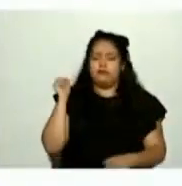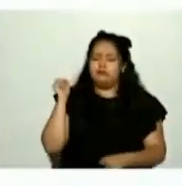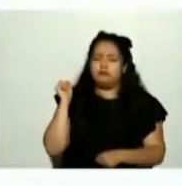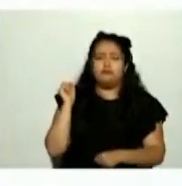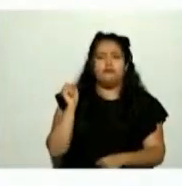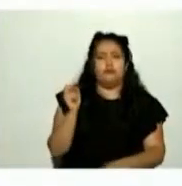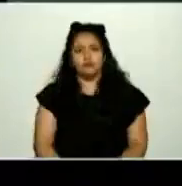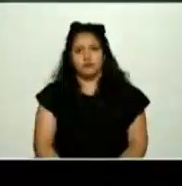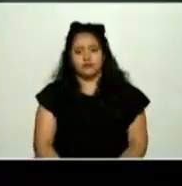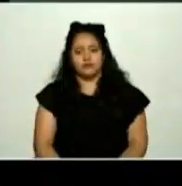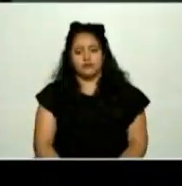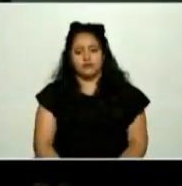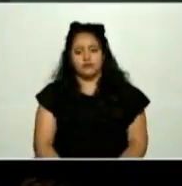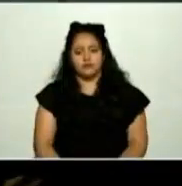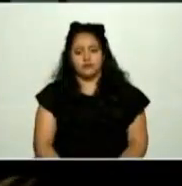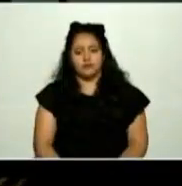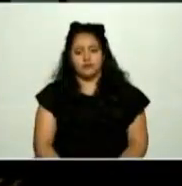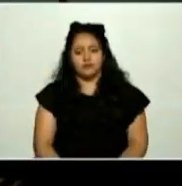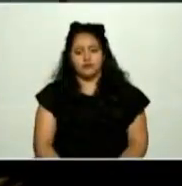Autónoma de